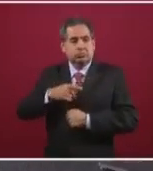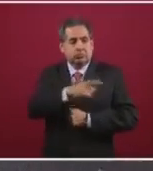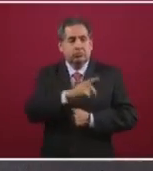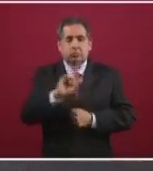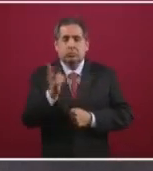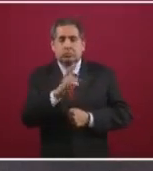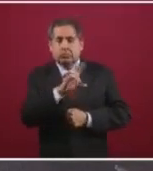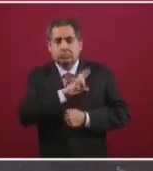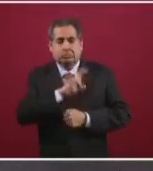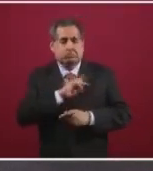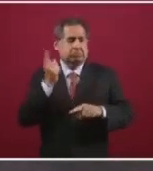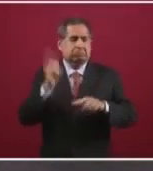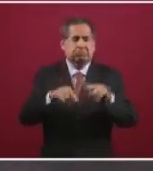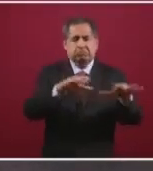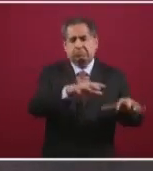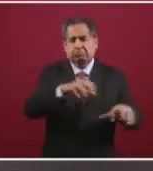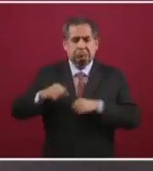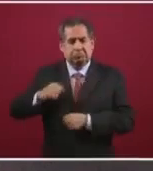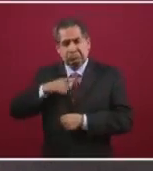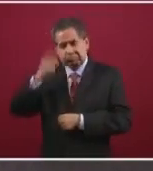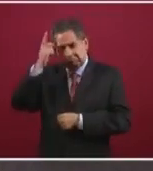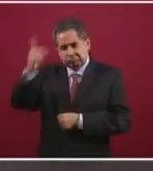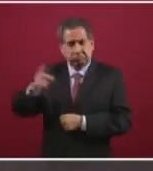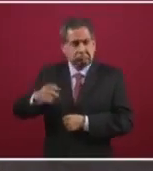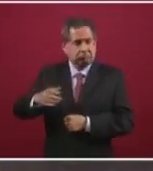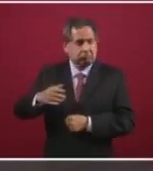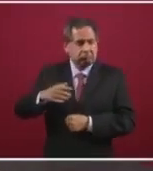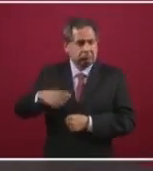privadas. Y un medio